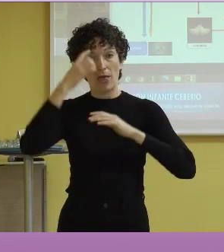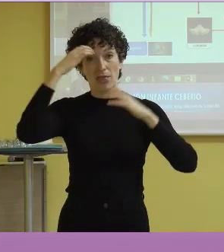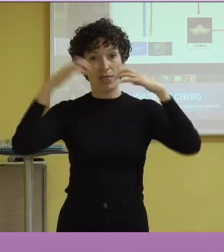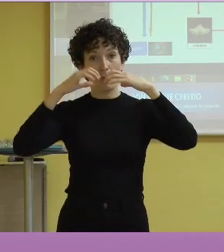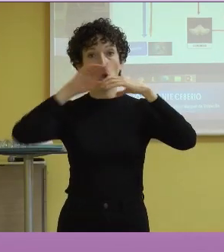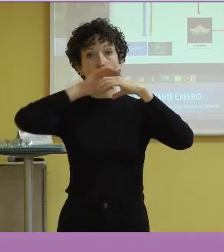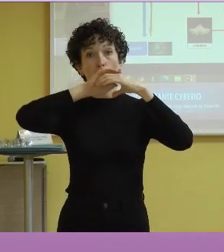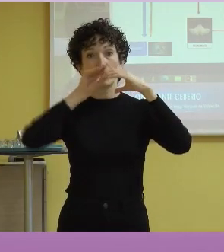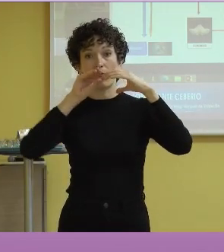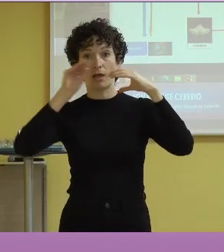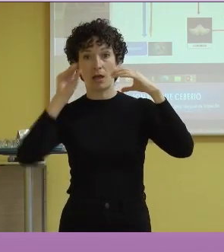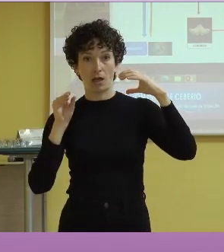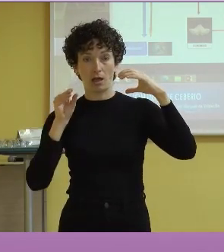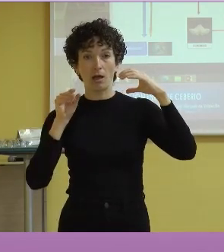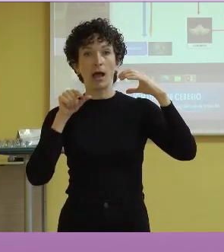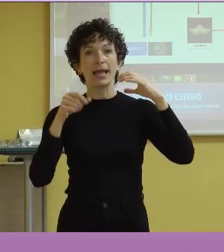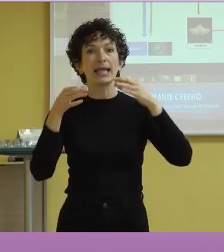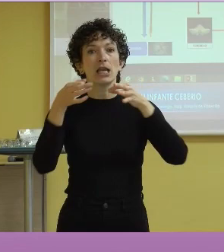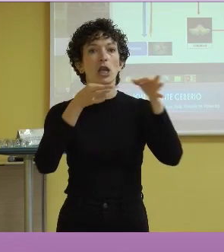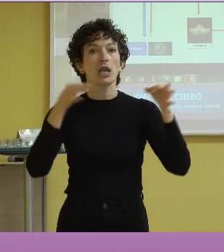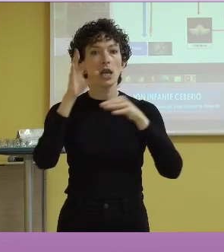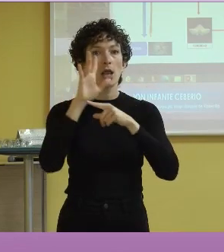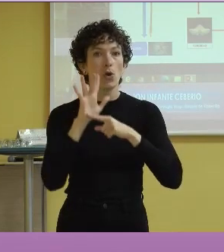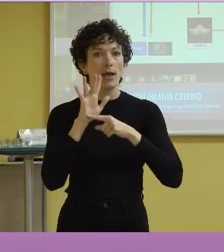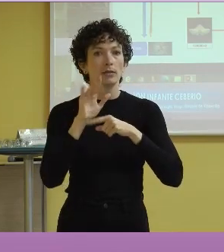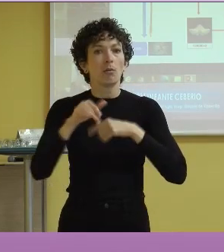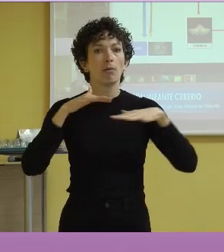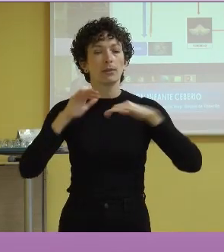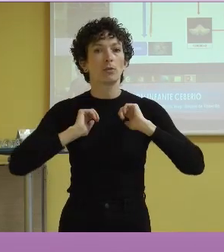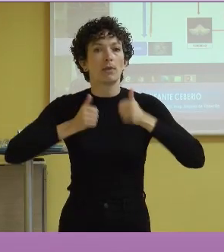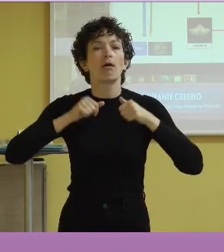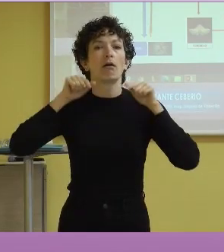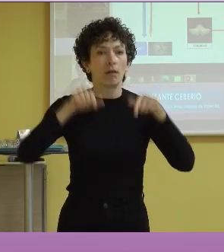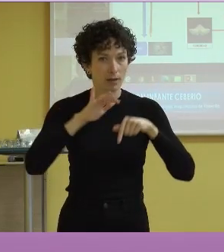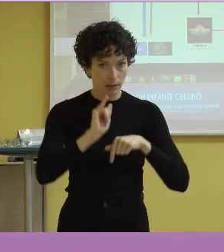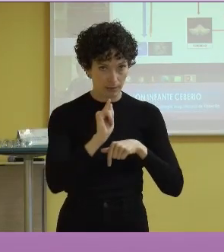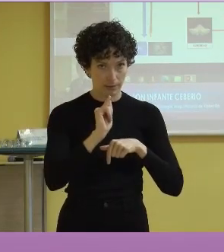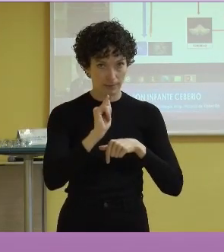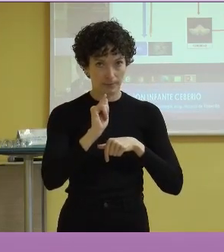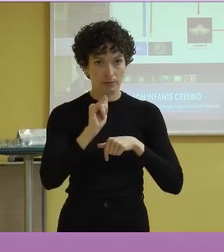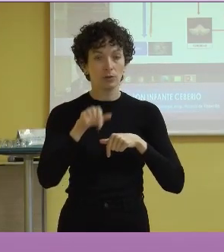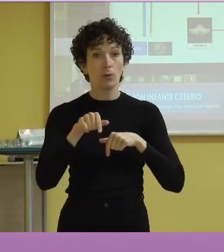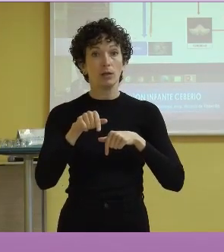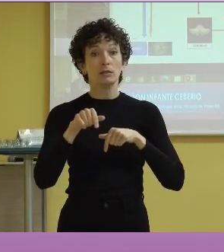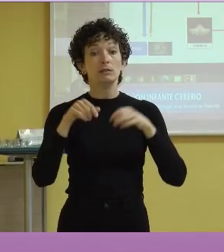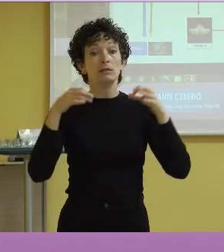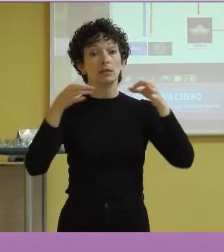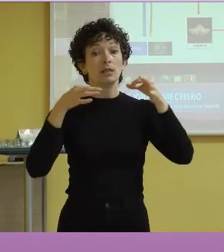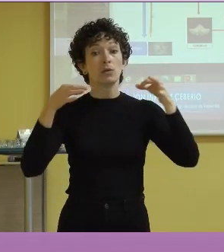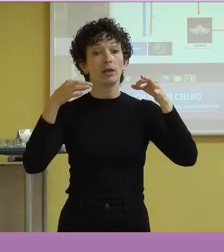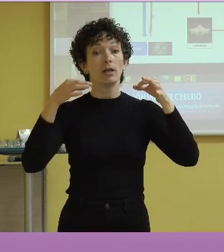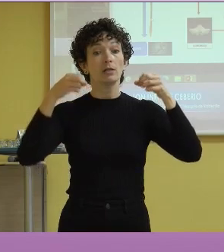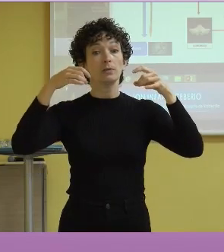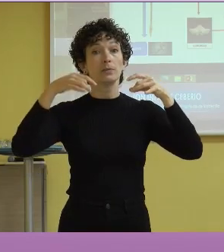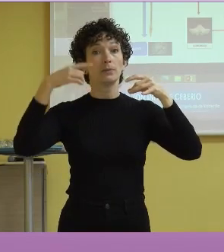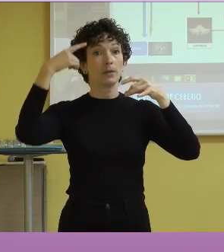están situadas las neuronas, ¿no?, que inician el movimiento. Las proyecciones de estas neuronas descienden por la